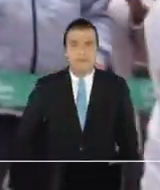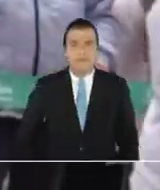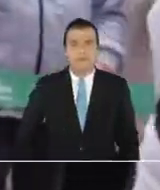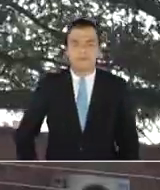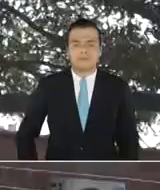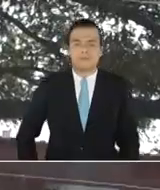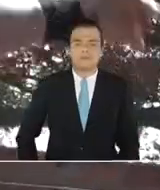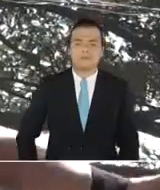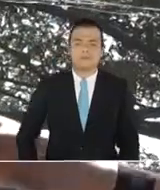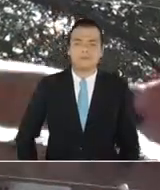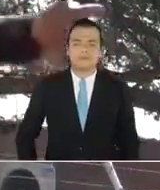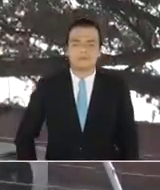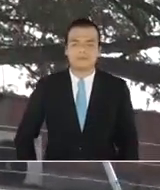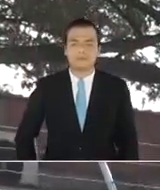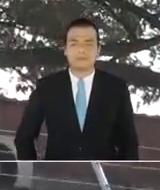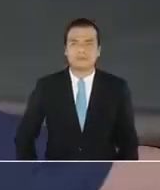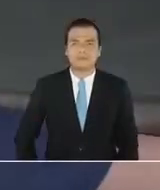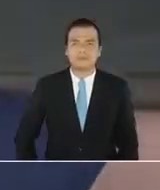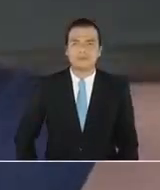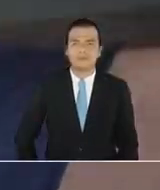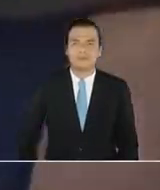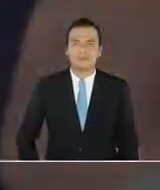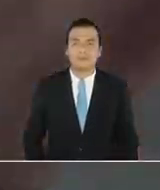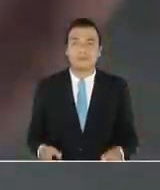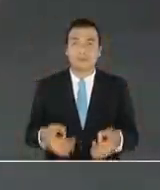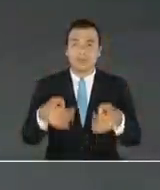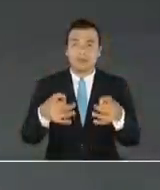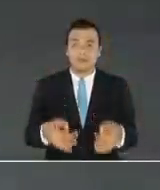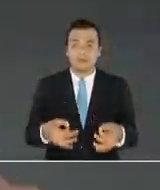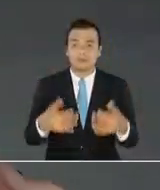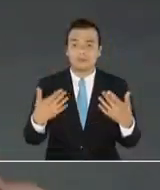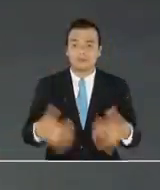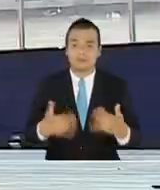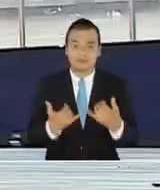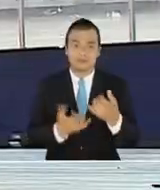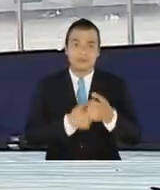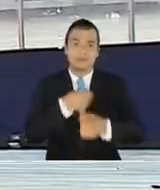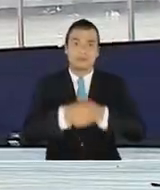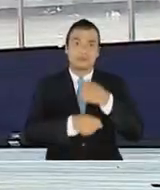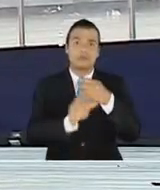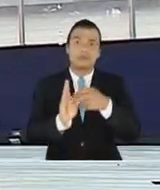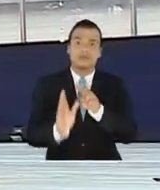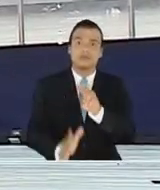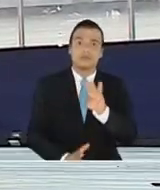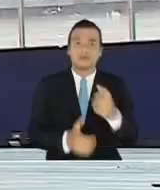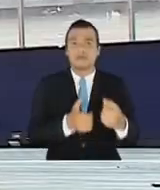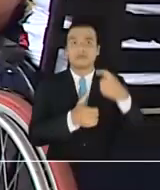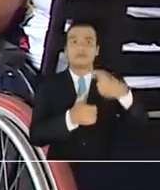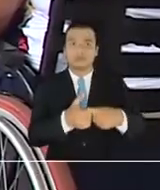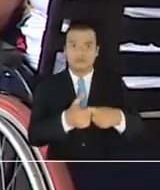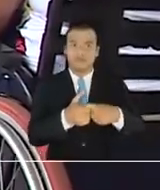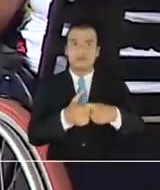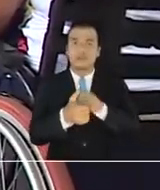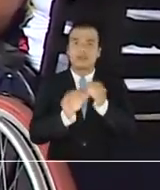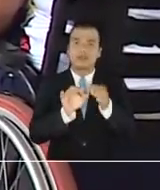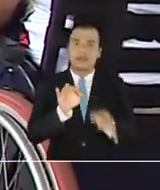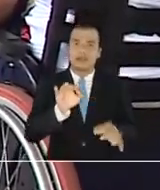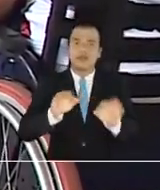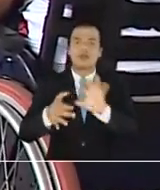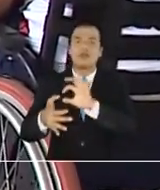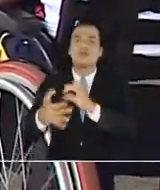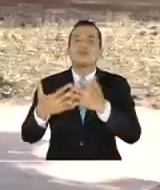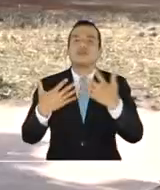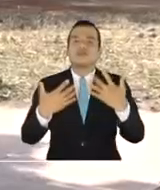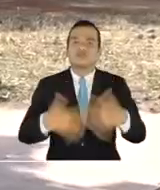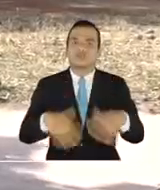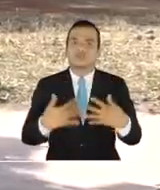presupuesto en París 2024 Colombia compitió con 78 paratletas 26 de ellos fueron vallecaucanos fruto